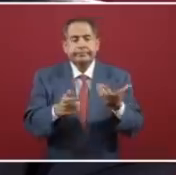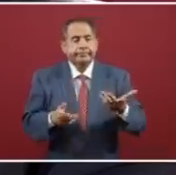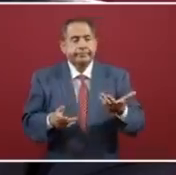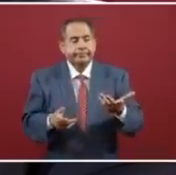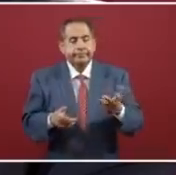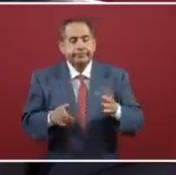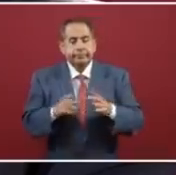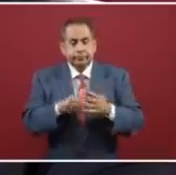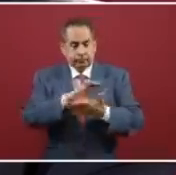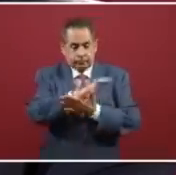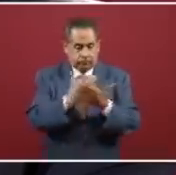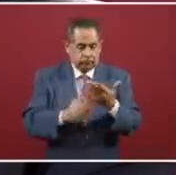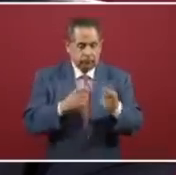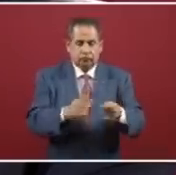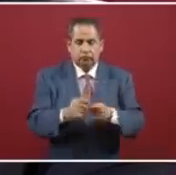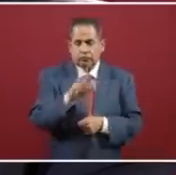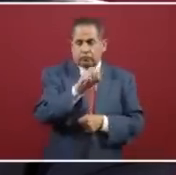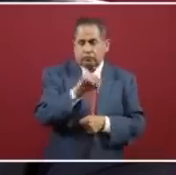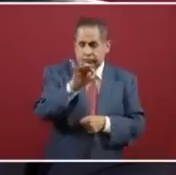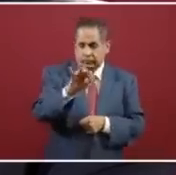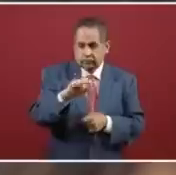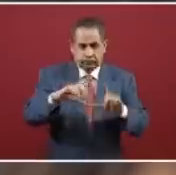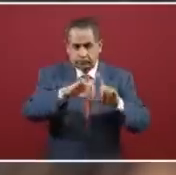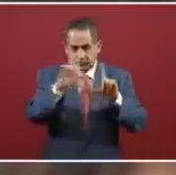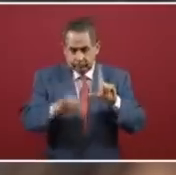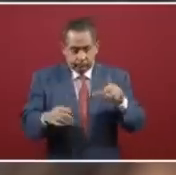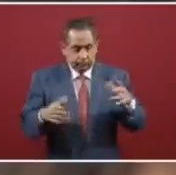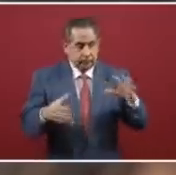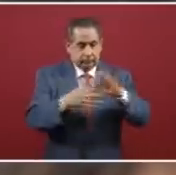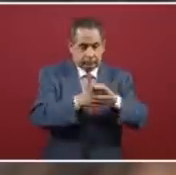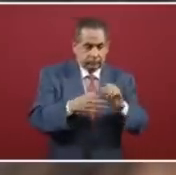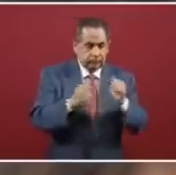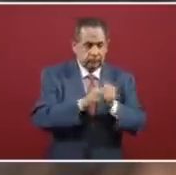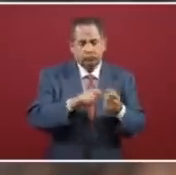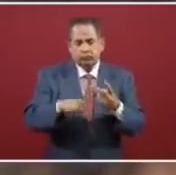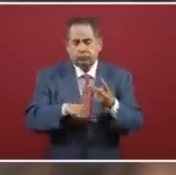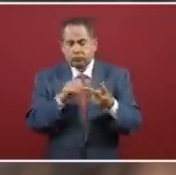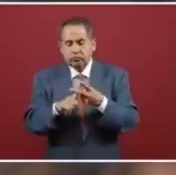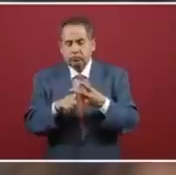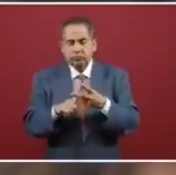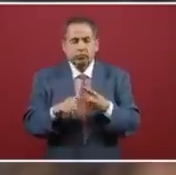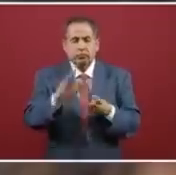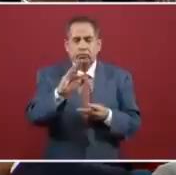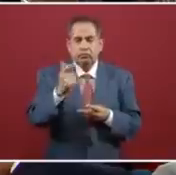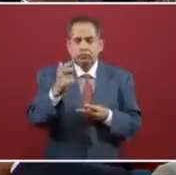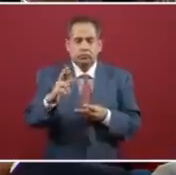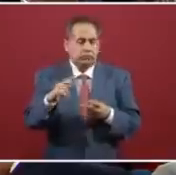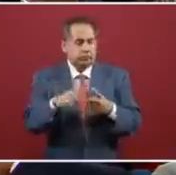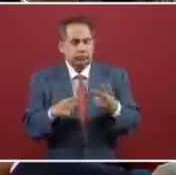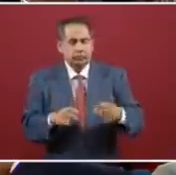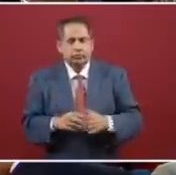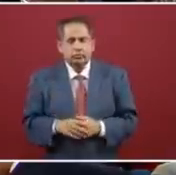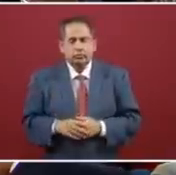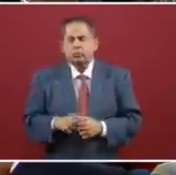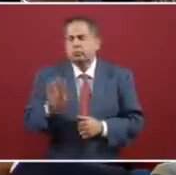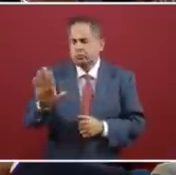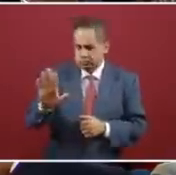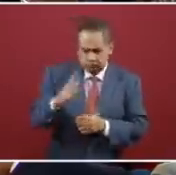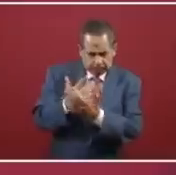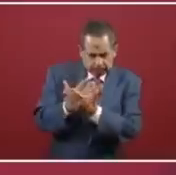es un contrato con dif nacional y el otro lo hace procurar la fiscalía general de gm